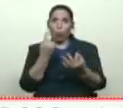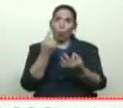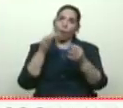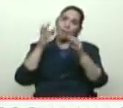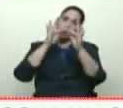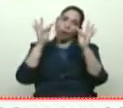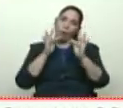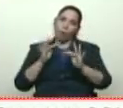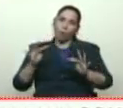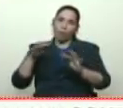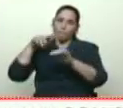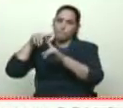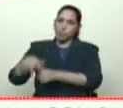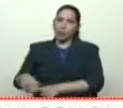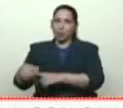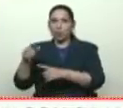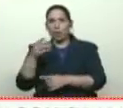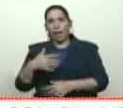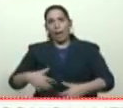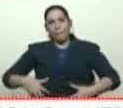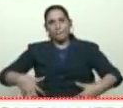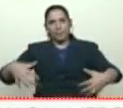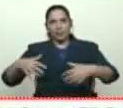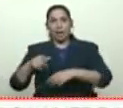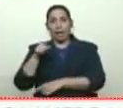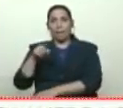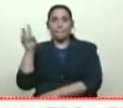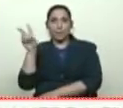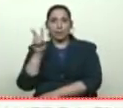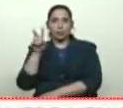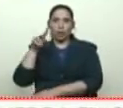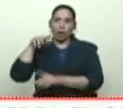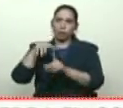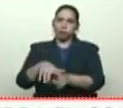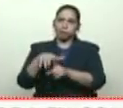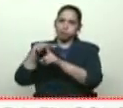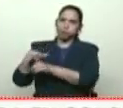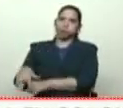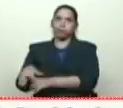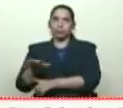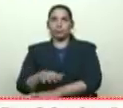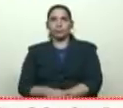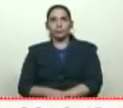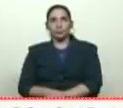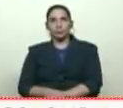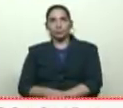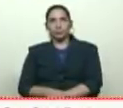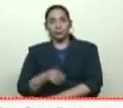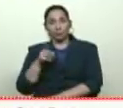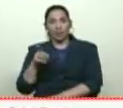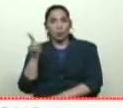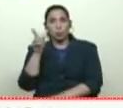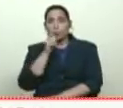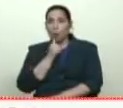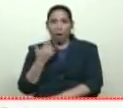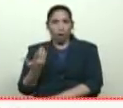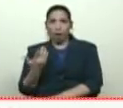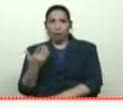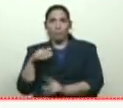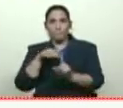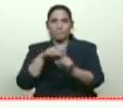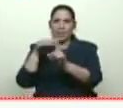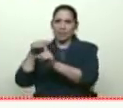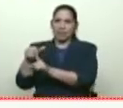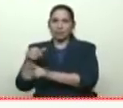al capitalismo. Por eso Venezuela constituye una amenaza inusual. Por eso es inusual, no es una amenaza típica. Es una